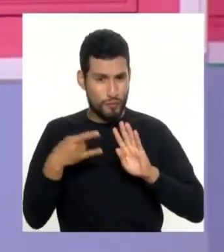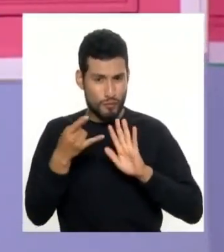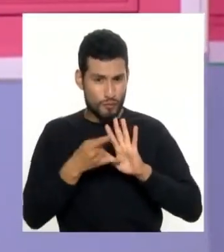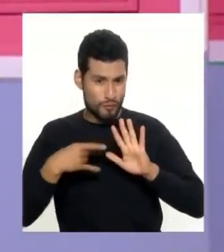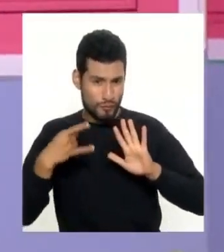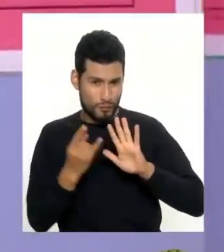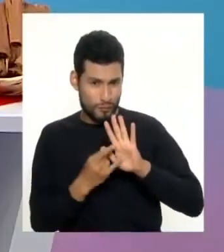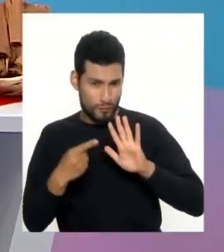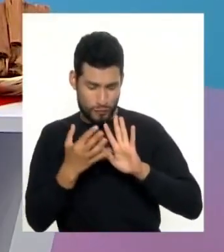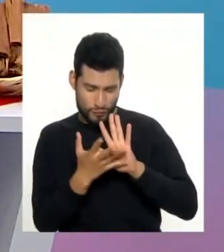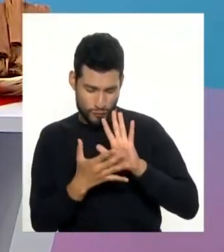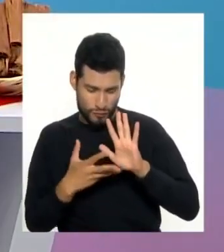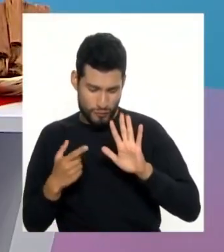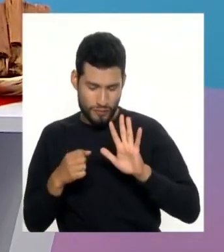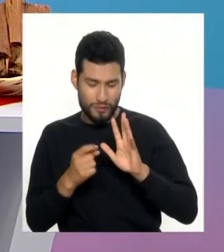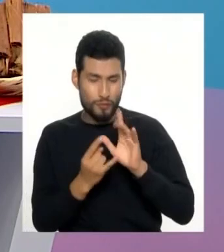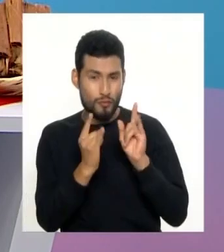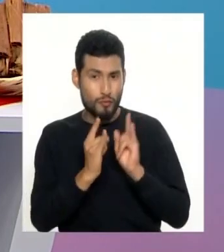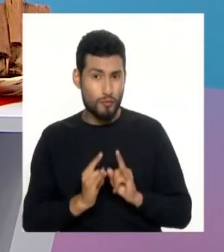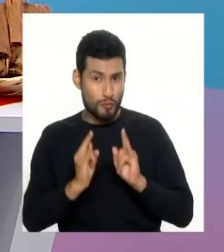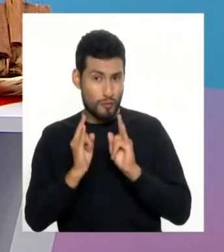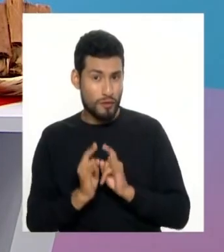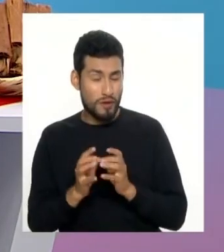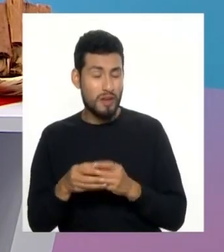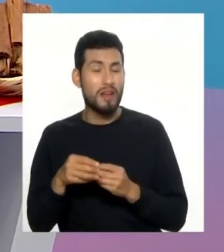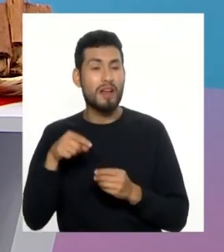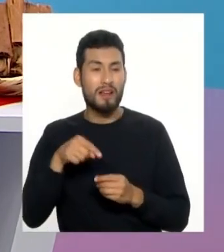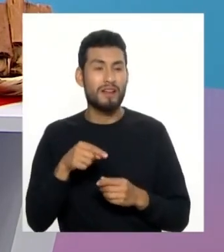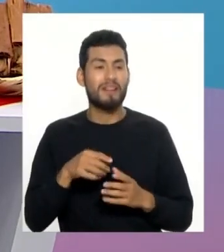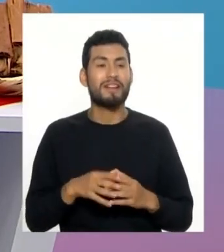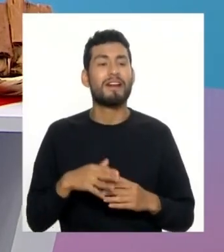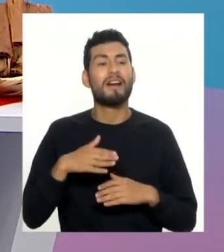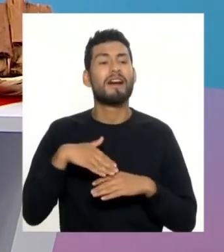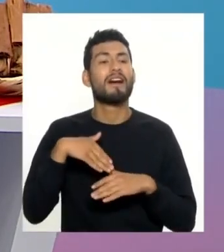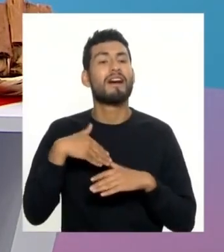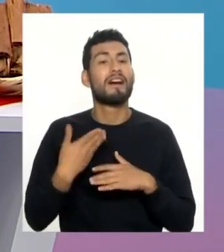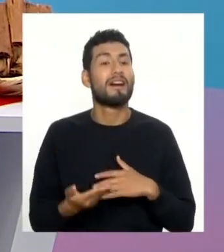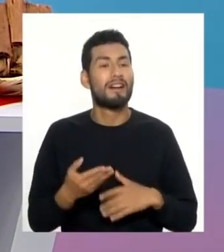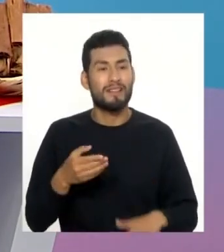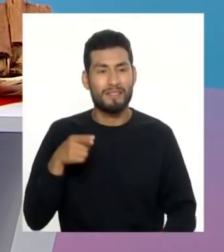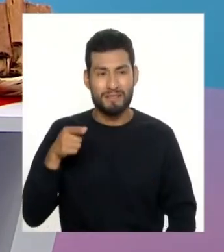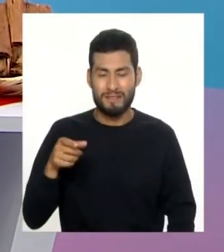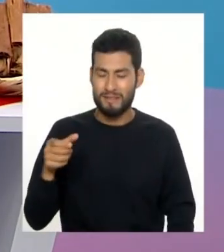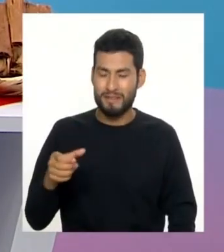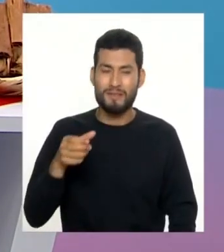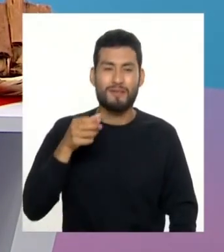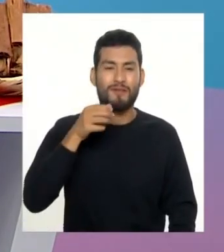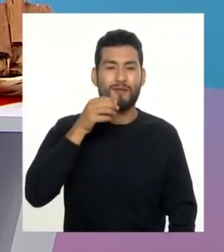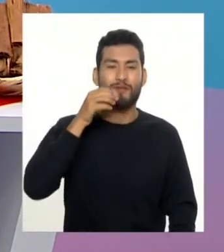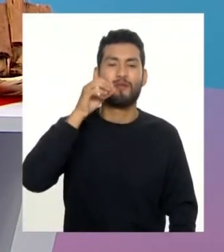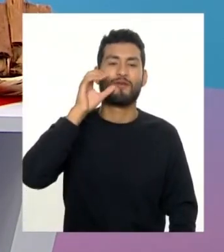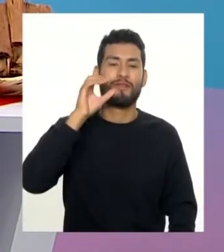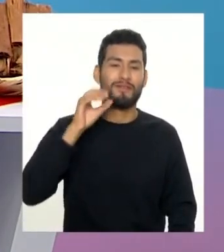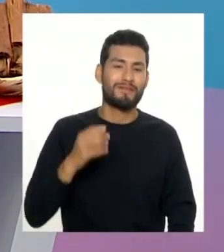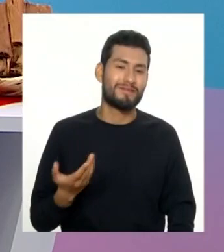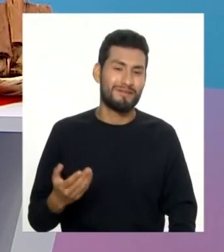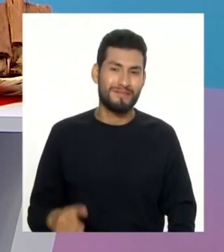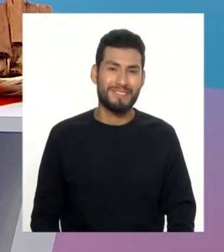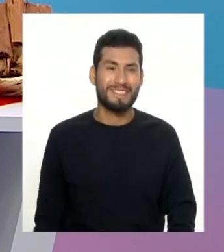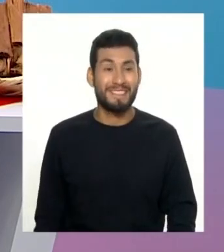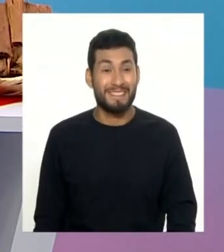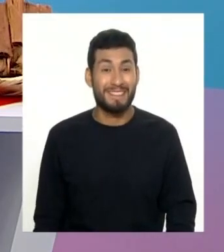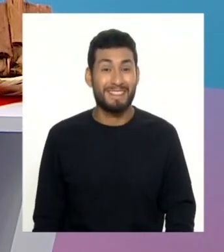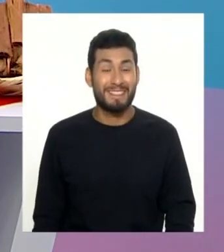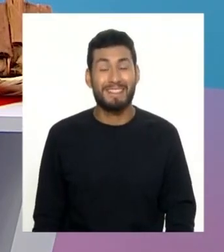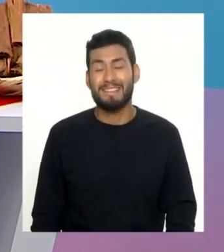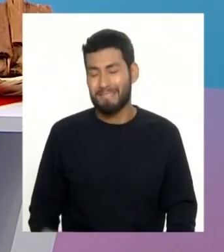que están presentes en la planta y luego procedemos a tomarnos nuestra infusión.